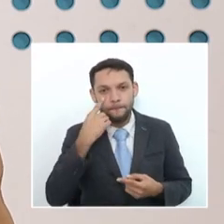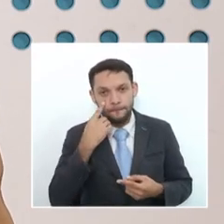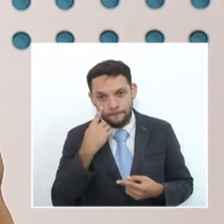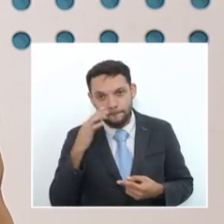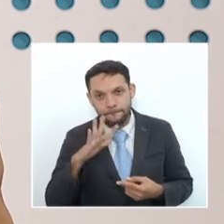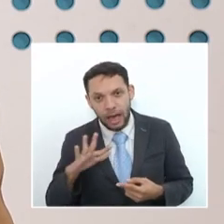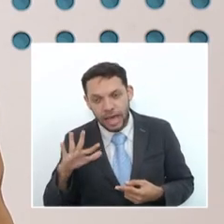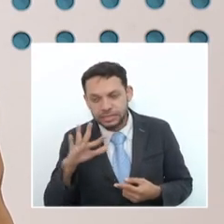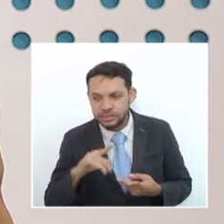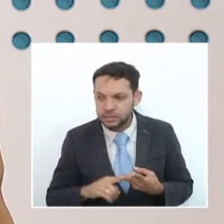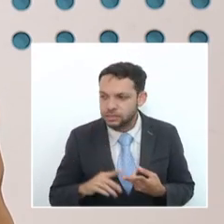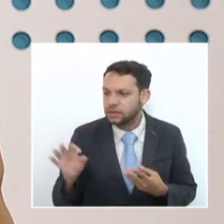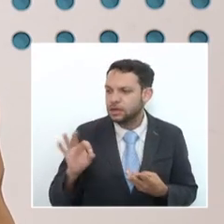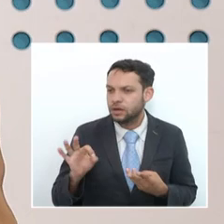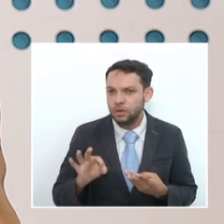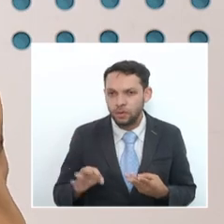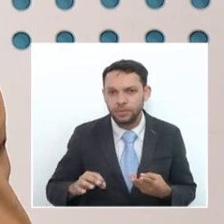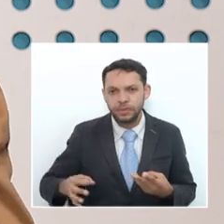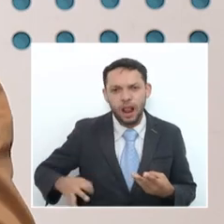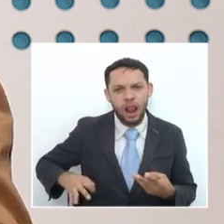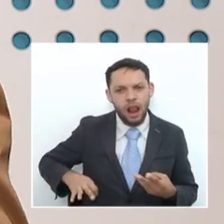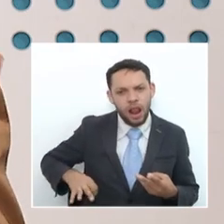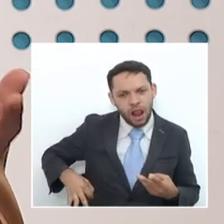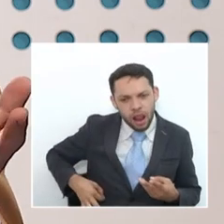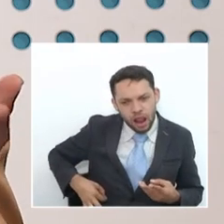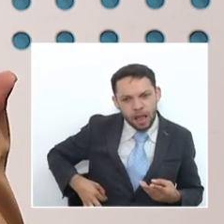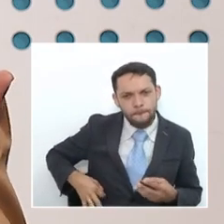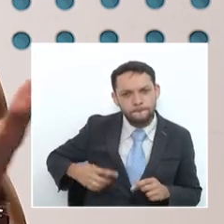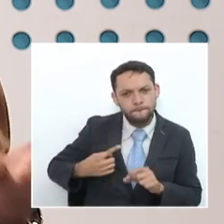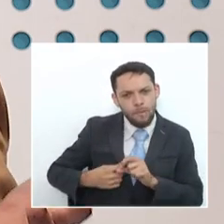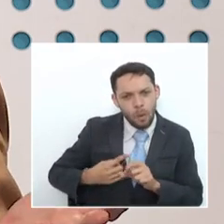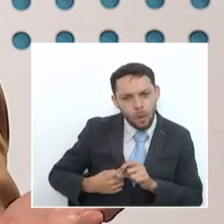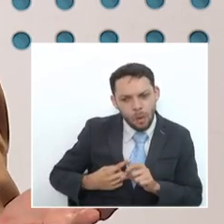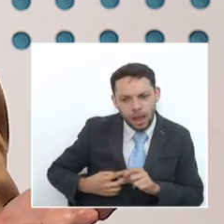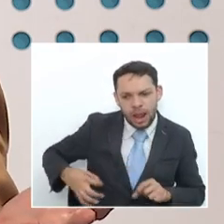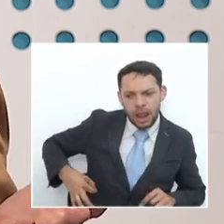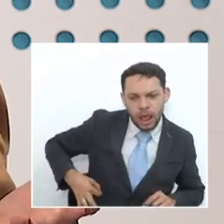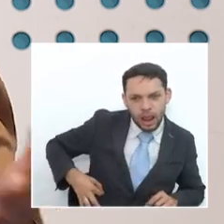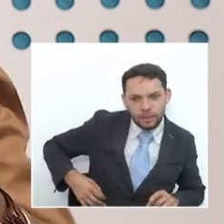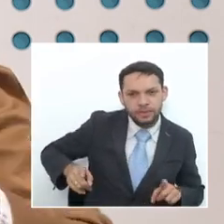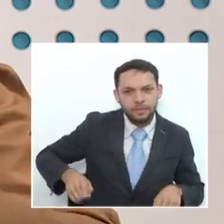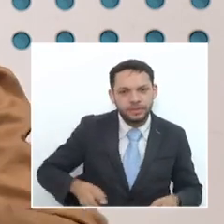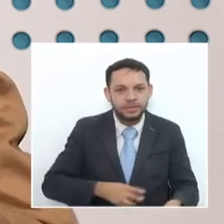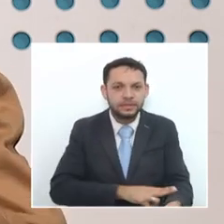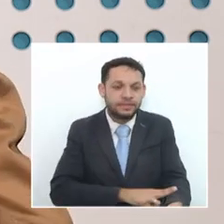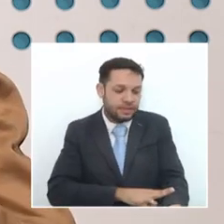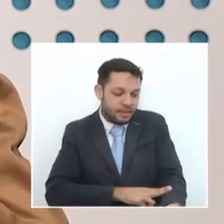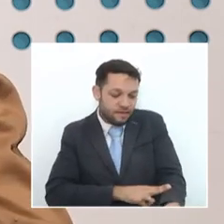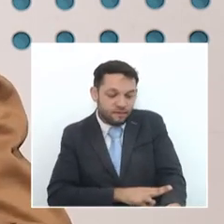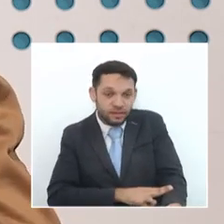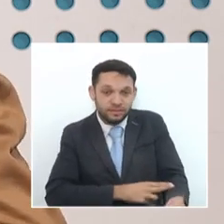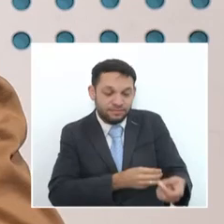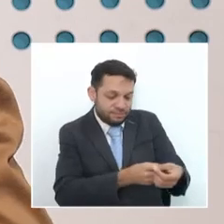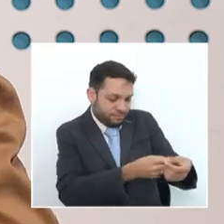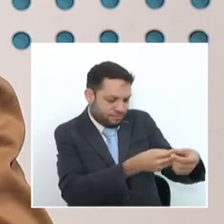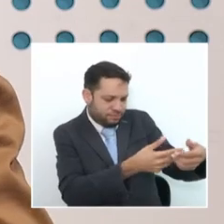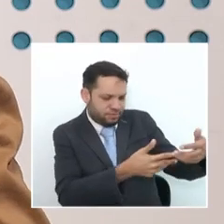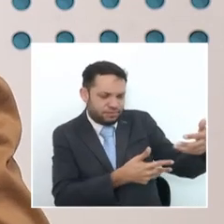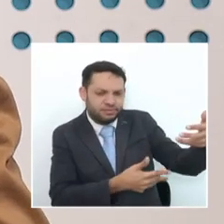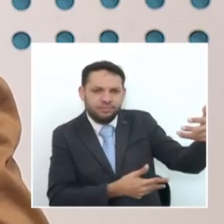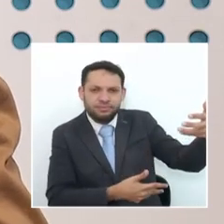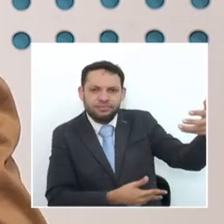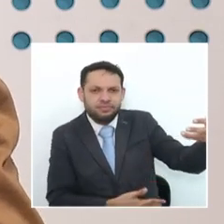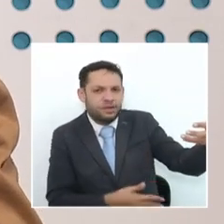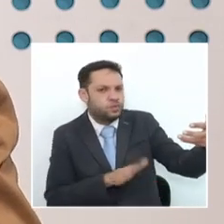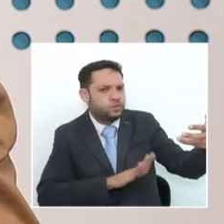problemas obstructivos por cálculos, bueno, diabetes. Yo creo que el tema de la